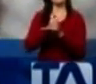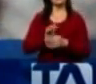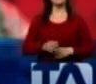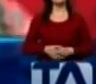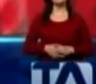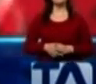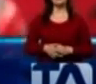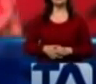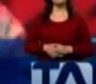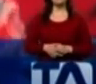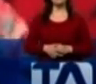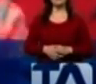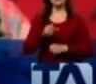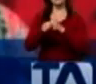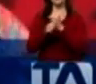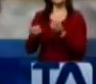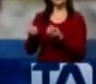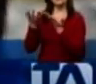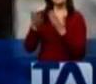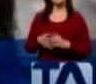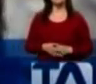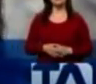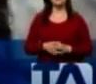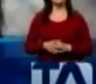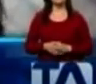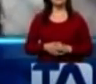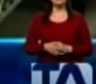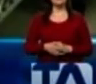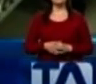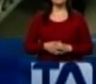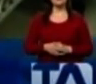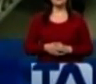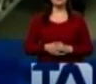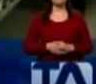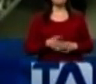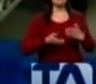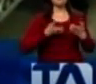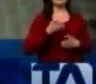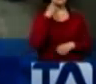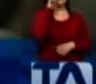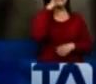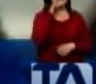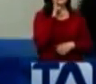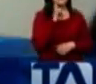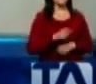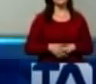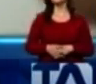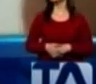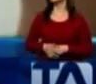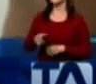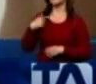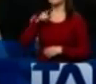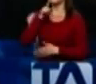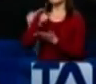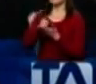vemos. ¿Qué edad tiene ahora? Está chiquitito. Ahora me emocioné. Me imagino. Estás tan lejos, pero bueno, lo haces por él.